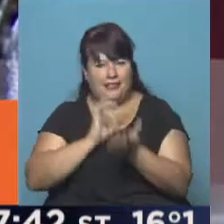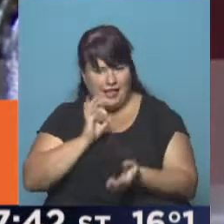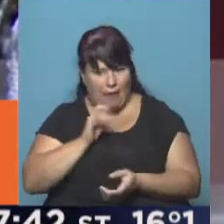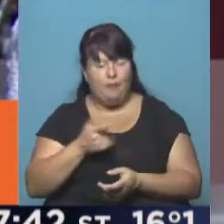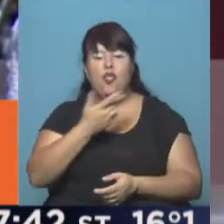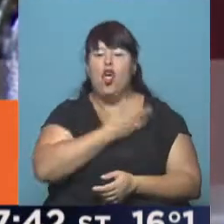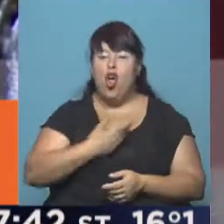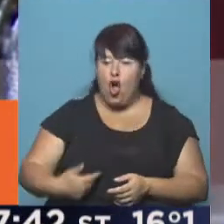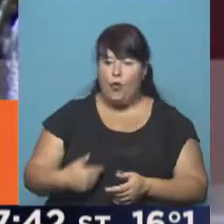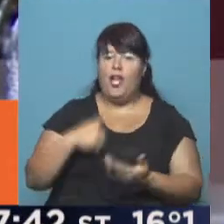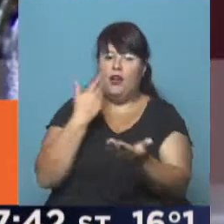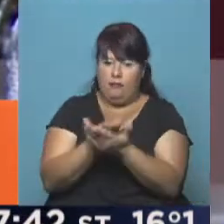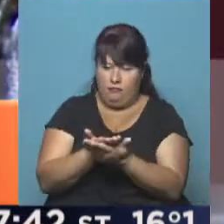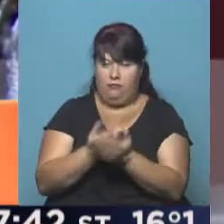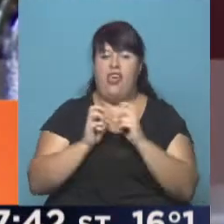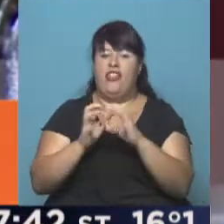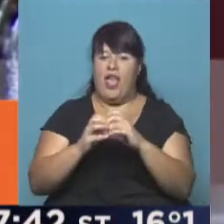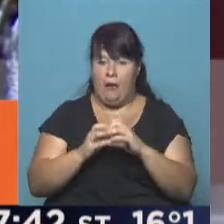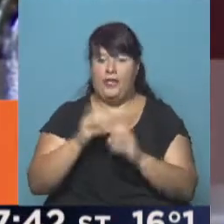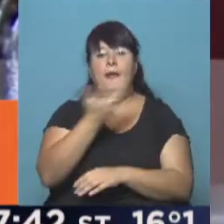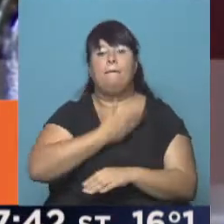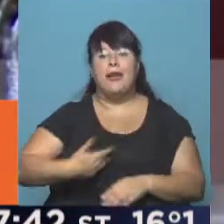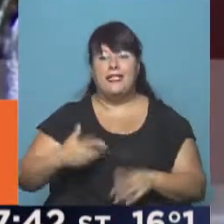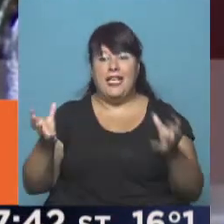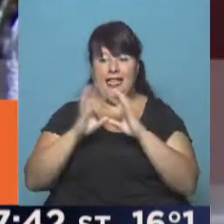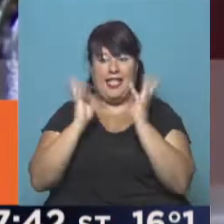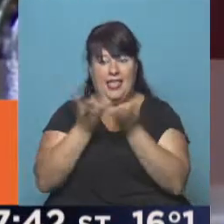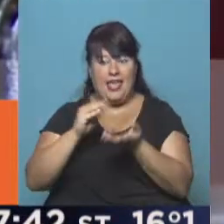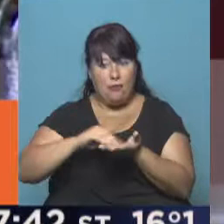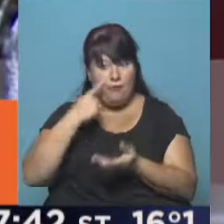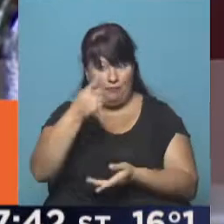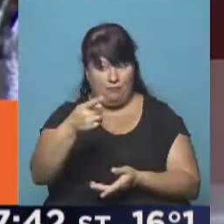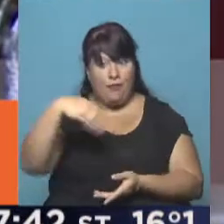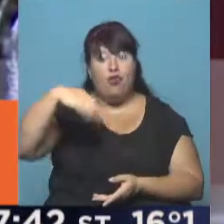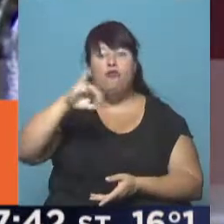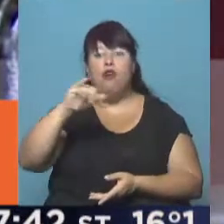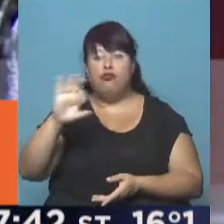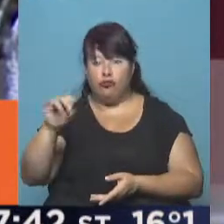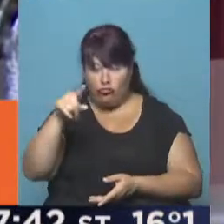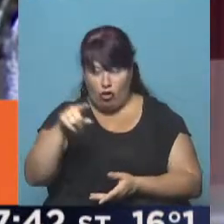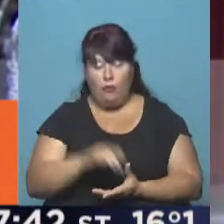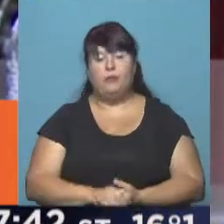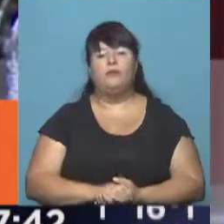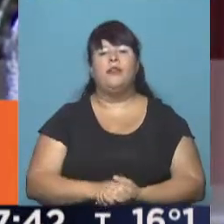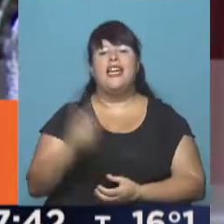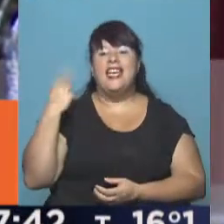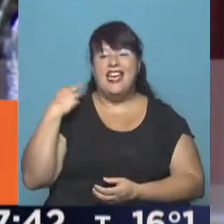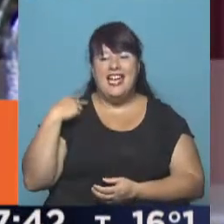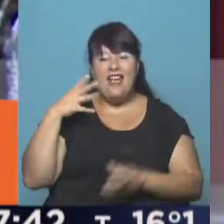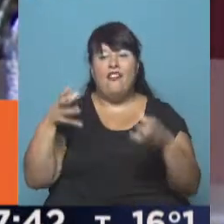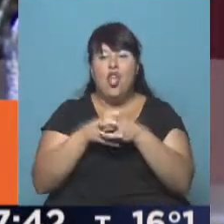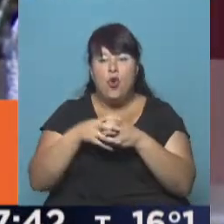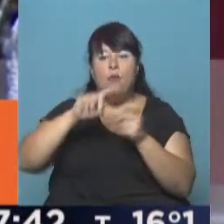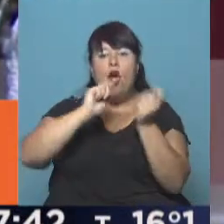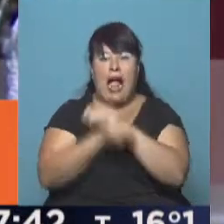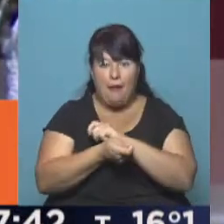El oficialismo decidió dar este debate. El presidente de la Cámara de Diputados, ahí lo tenemos en imagen, Emilio Monzó, el jefe del interbloque